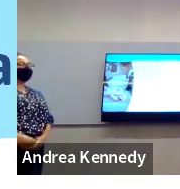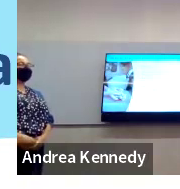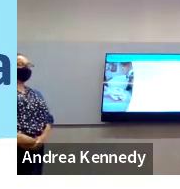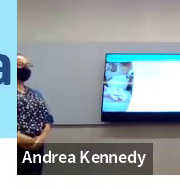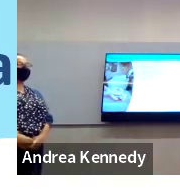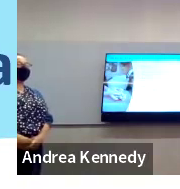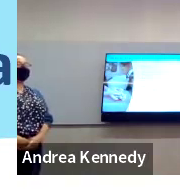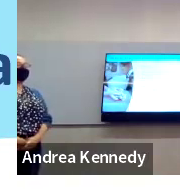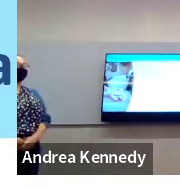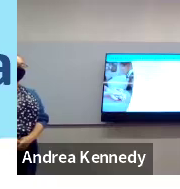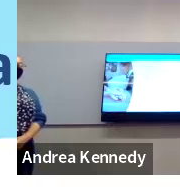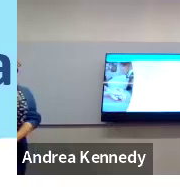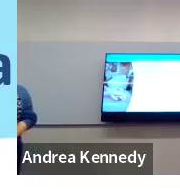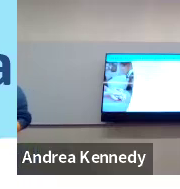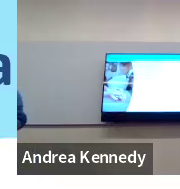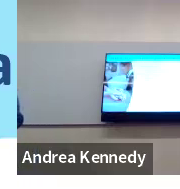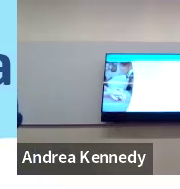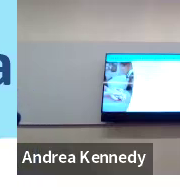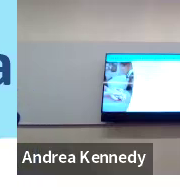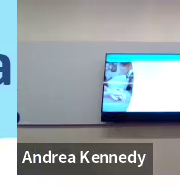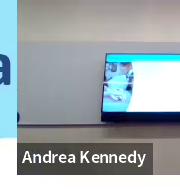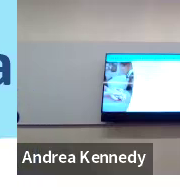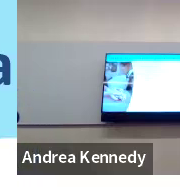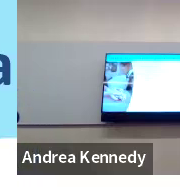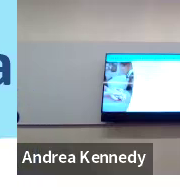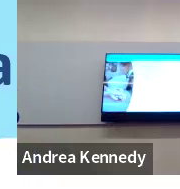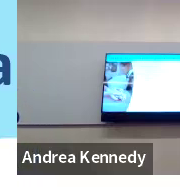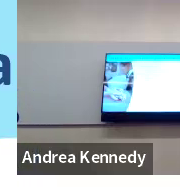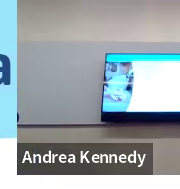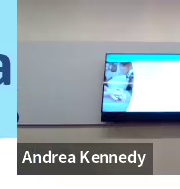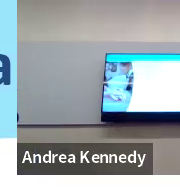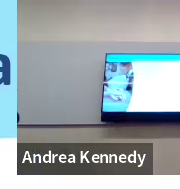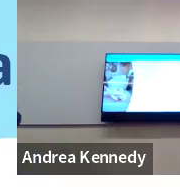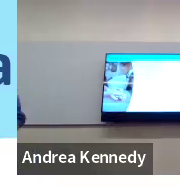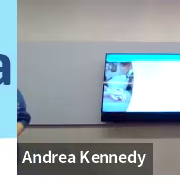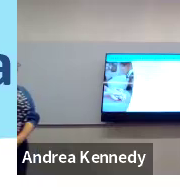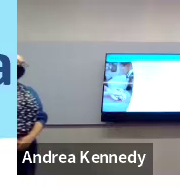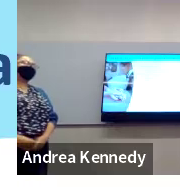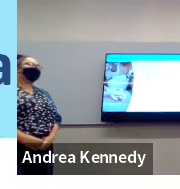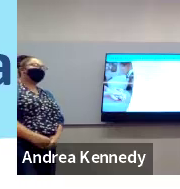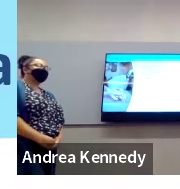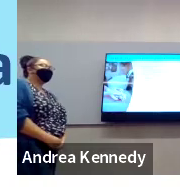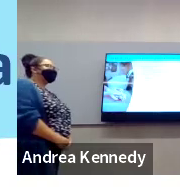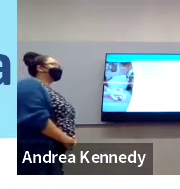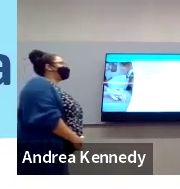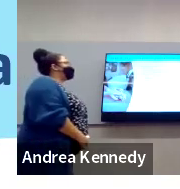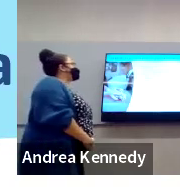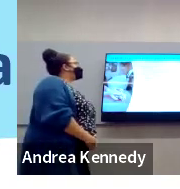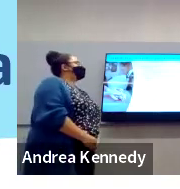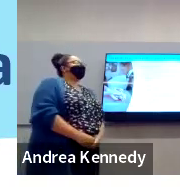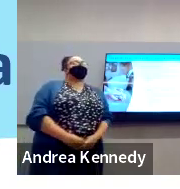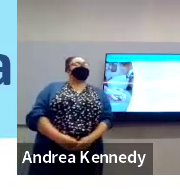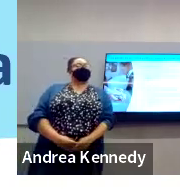de renta. Y el propietario le puede dar el aumento de los servicios públicos que vaya a